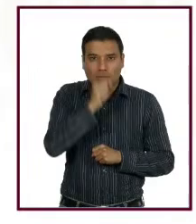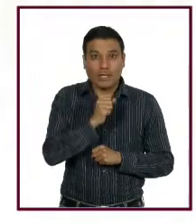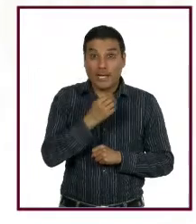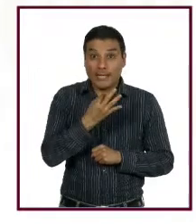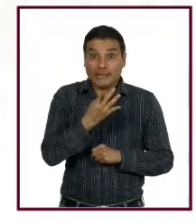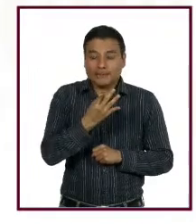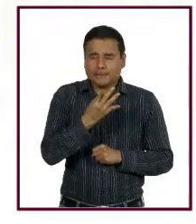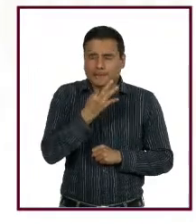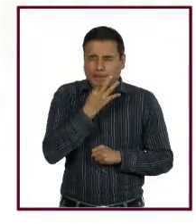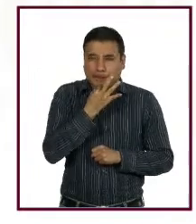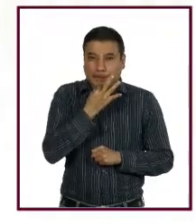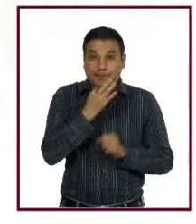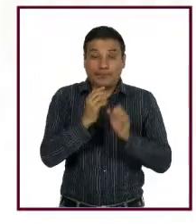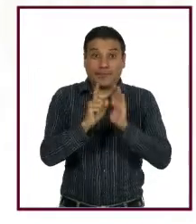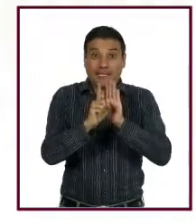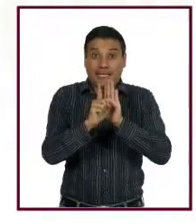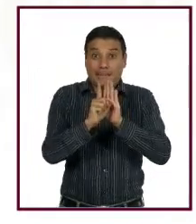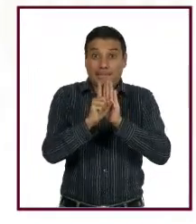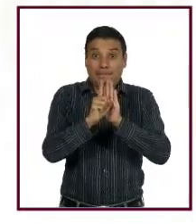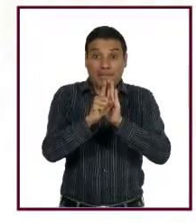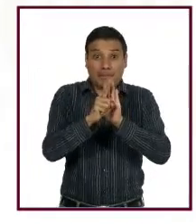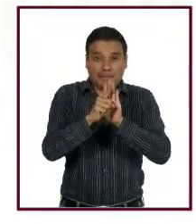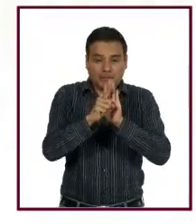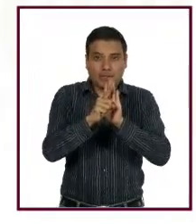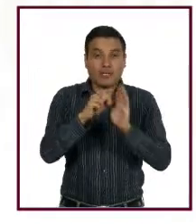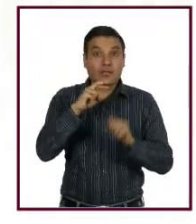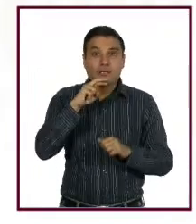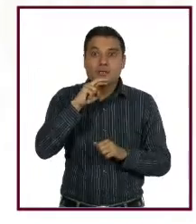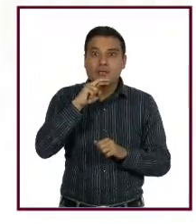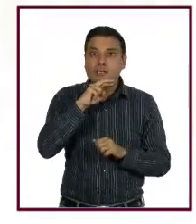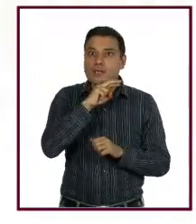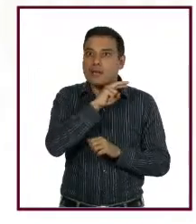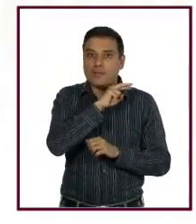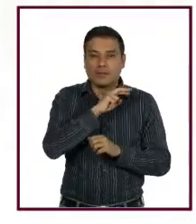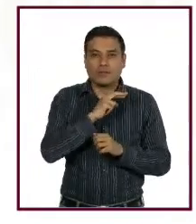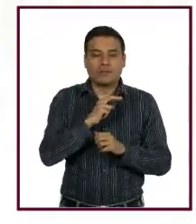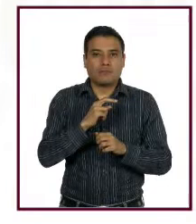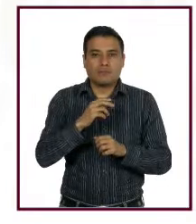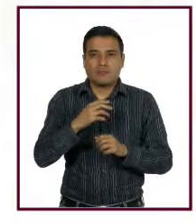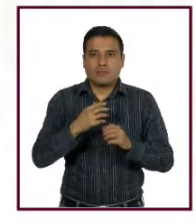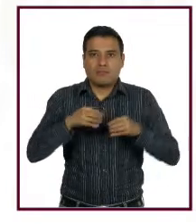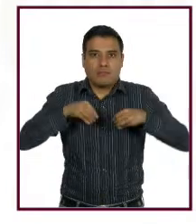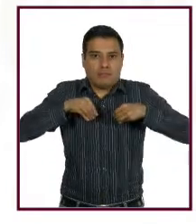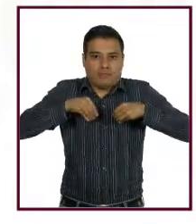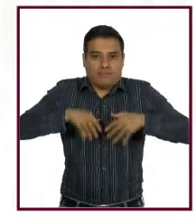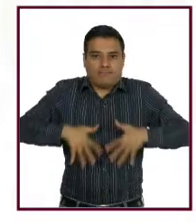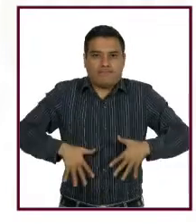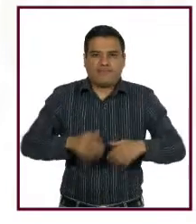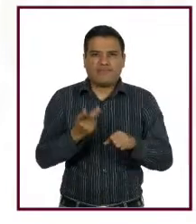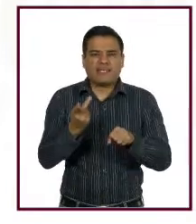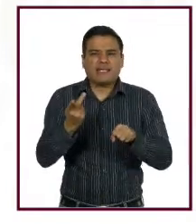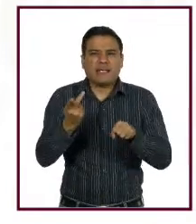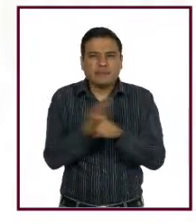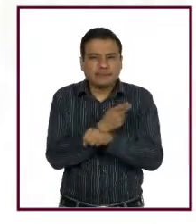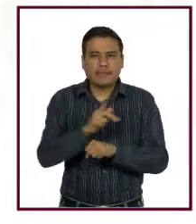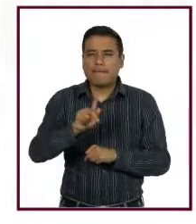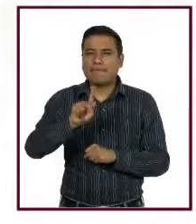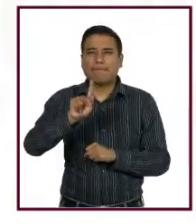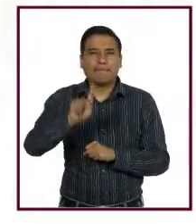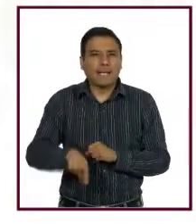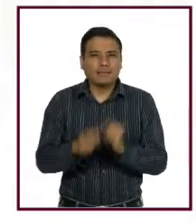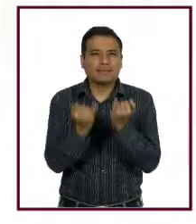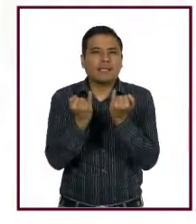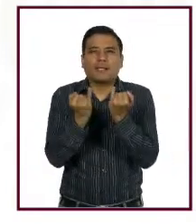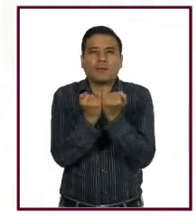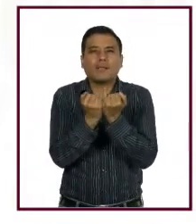como lo habíamos comentado, y el efecto inicial se asemeja, se parece a una intoxicación por